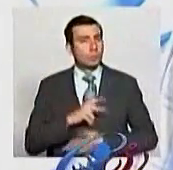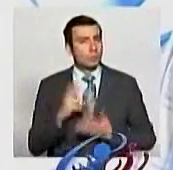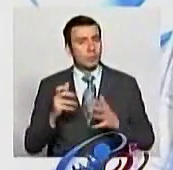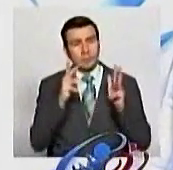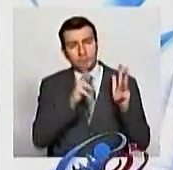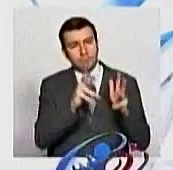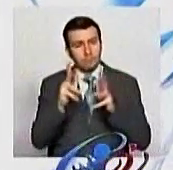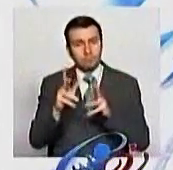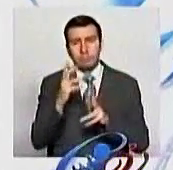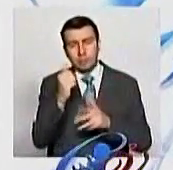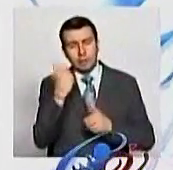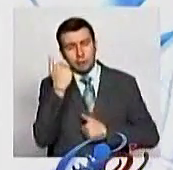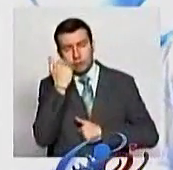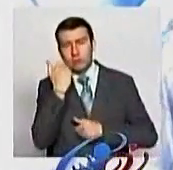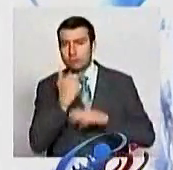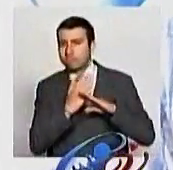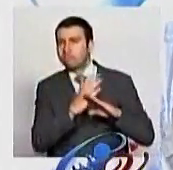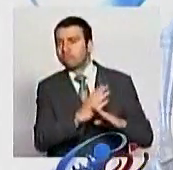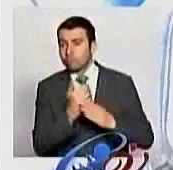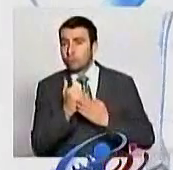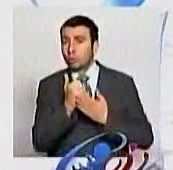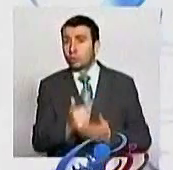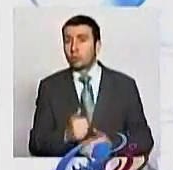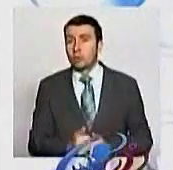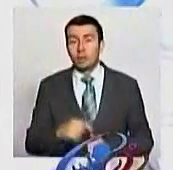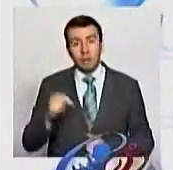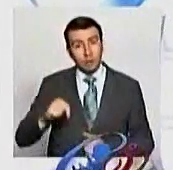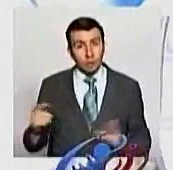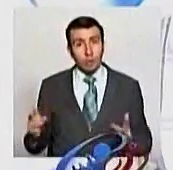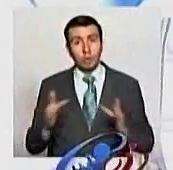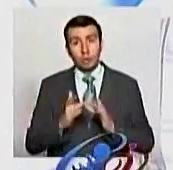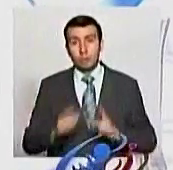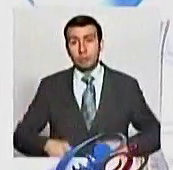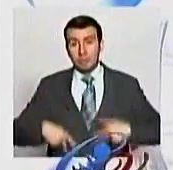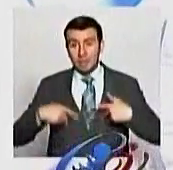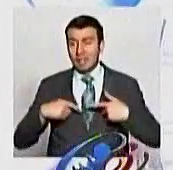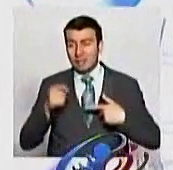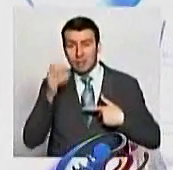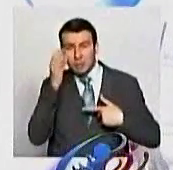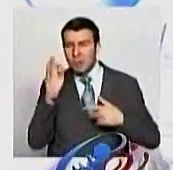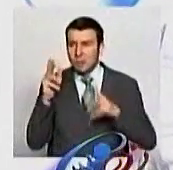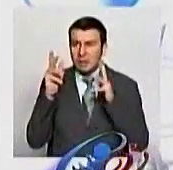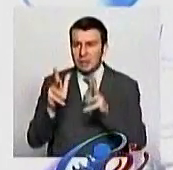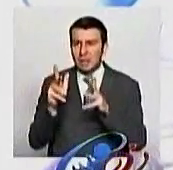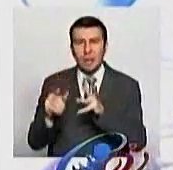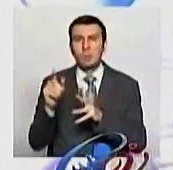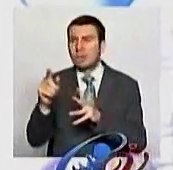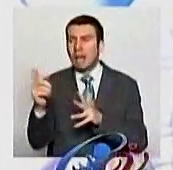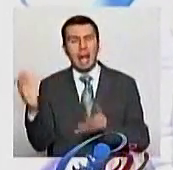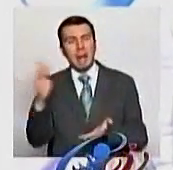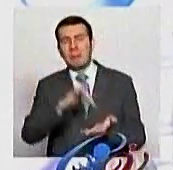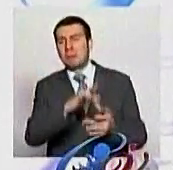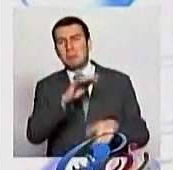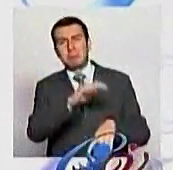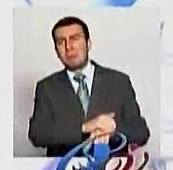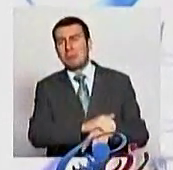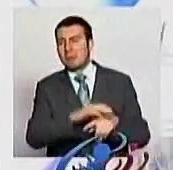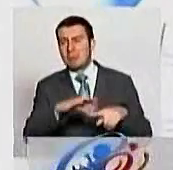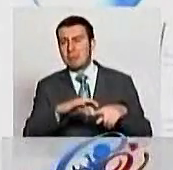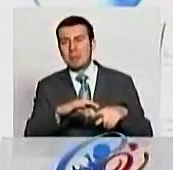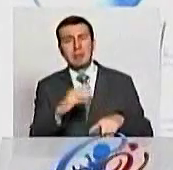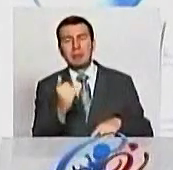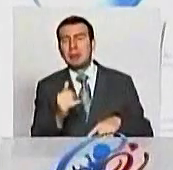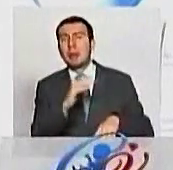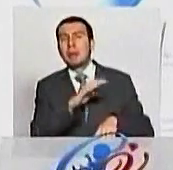salud. Conexión Vital no nació pensando en reemplazar una consulta médica, ni esto es un programa de